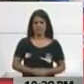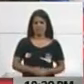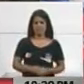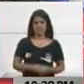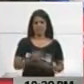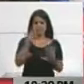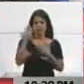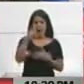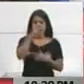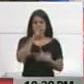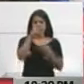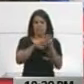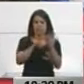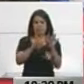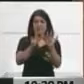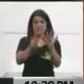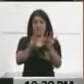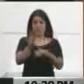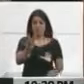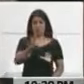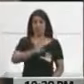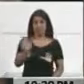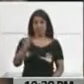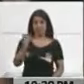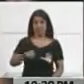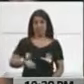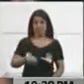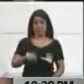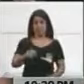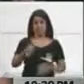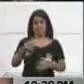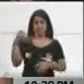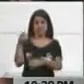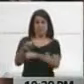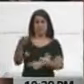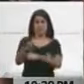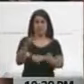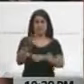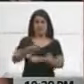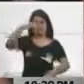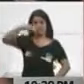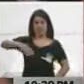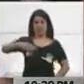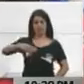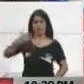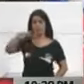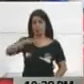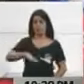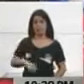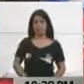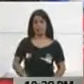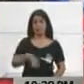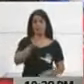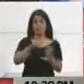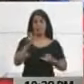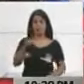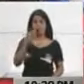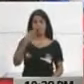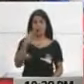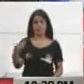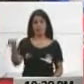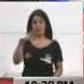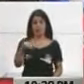Año 74, apreció la recluta. Así era antes, perseguían a los jóvenes por